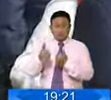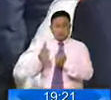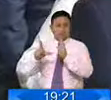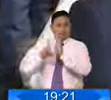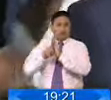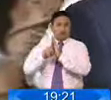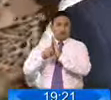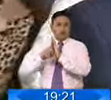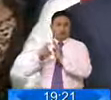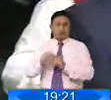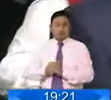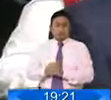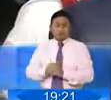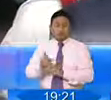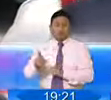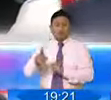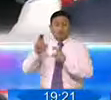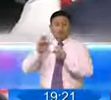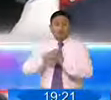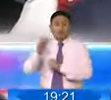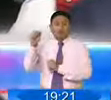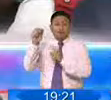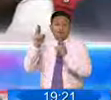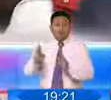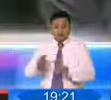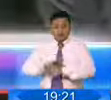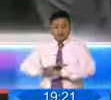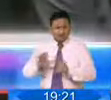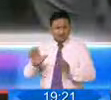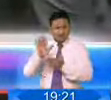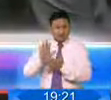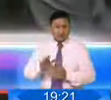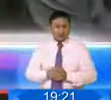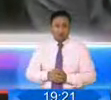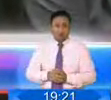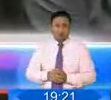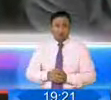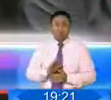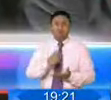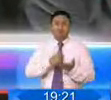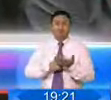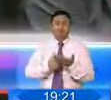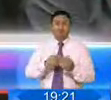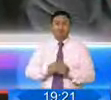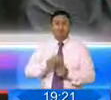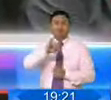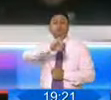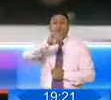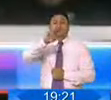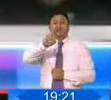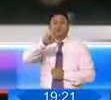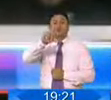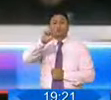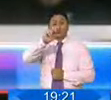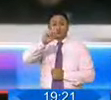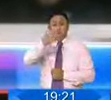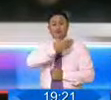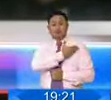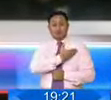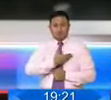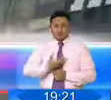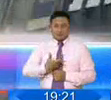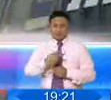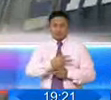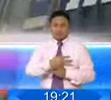absolutamente válida, que no ha violado ningún derecho constitucional. En la audiencia estuvo presente Julio César Trujillo, presidente del Consejo